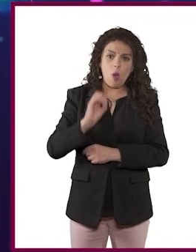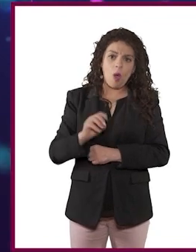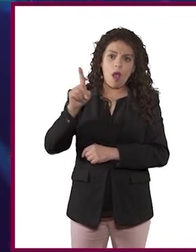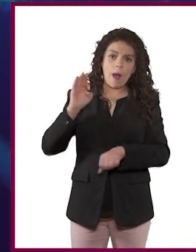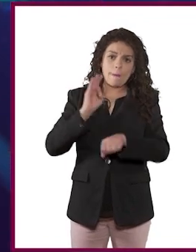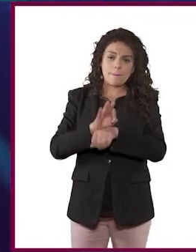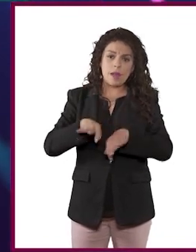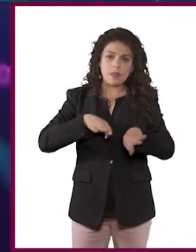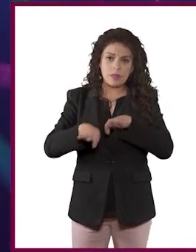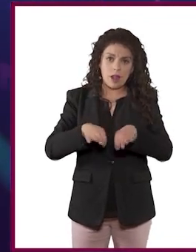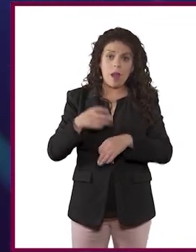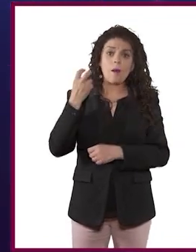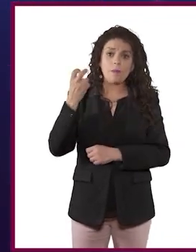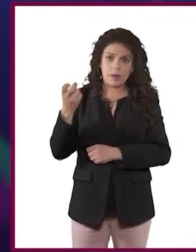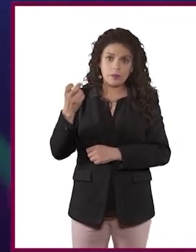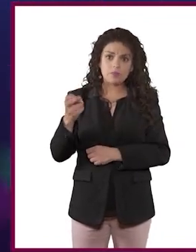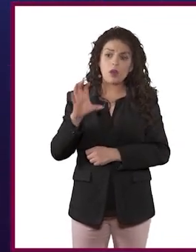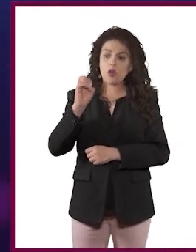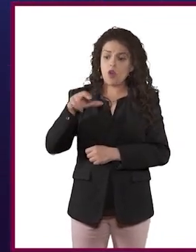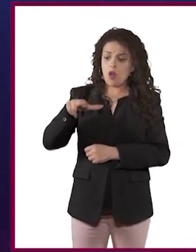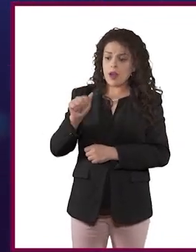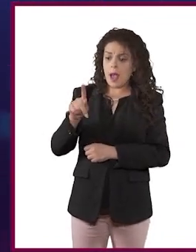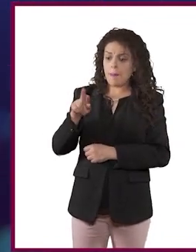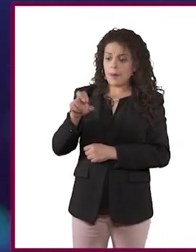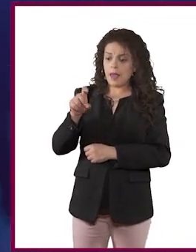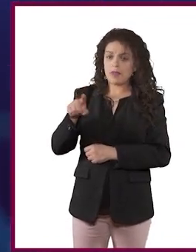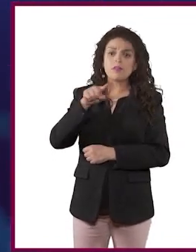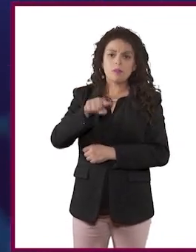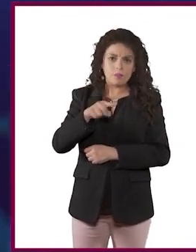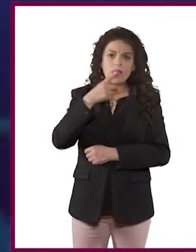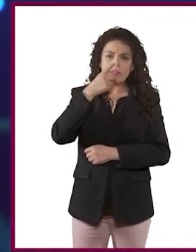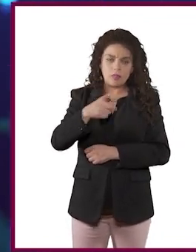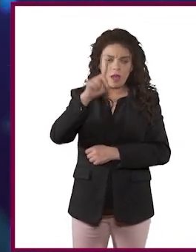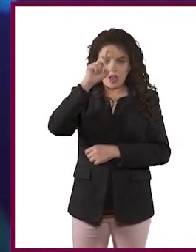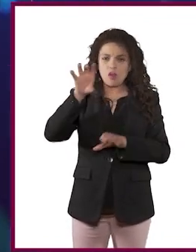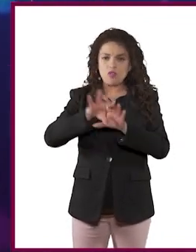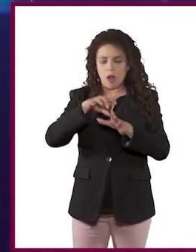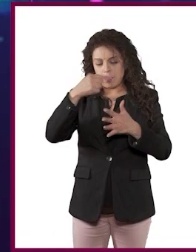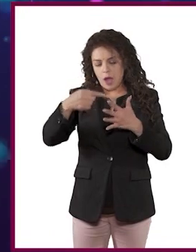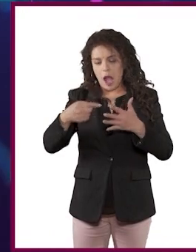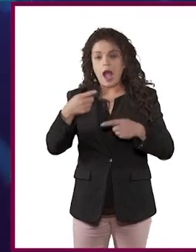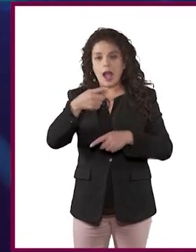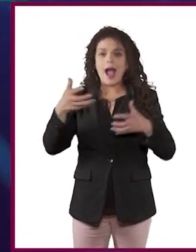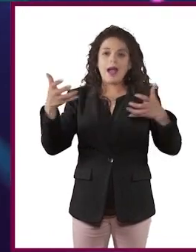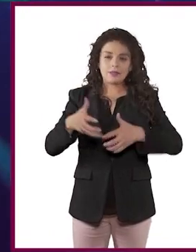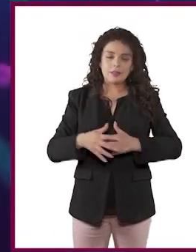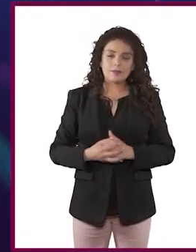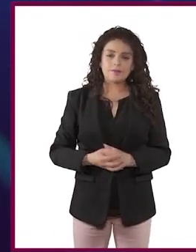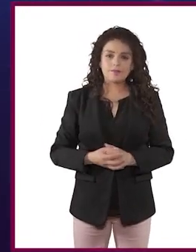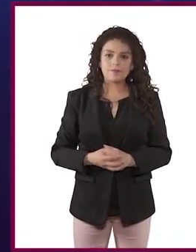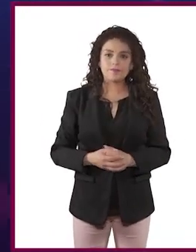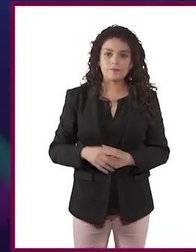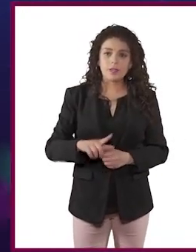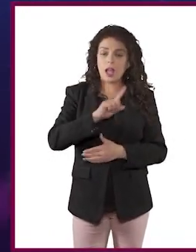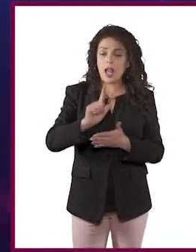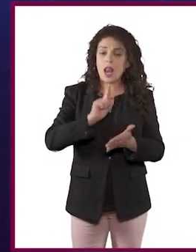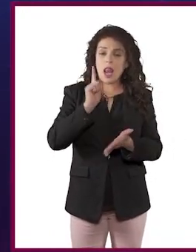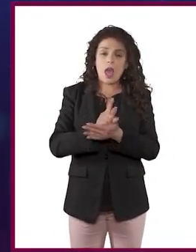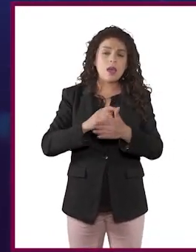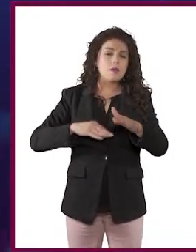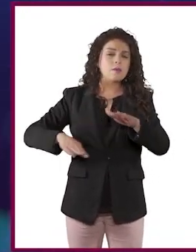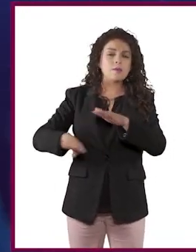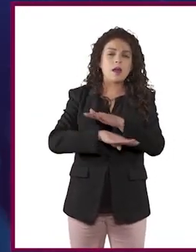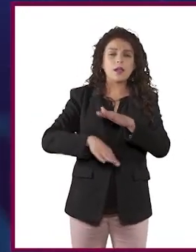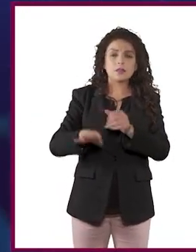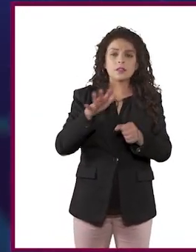a la Procuraduría de la Defensa del Trabajo, y en el CONAPRED, pues ellos nos van guiando. Bueno, obviamente la ley